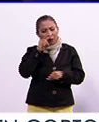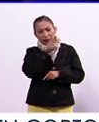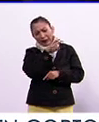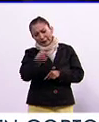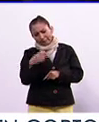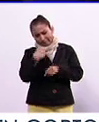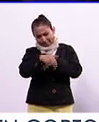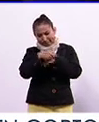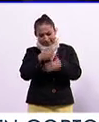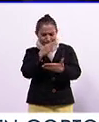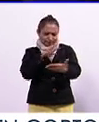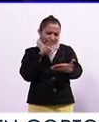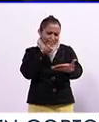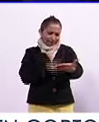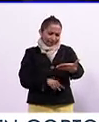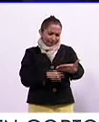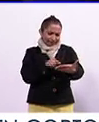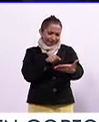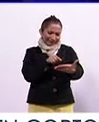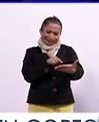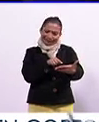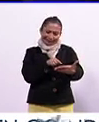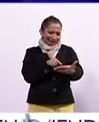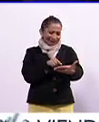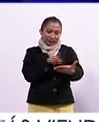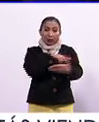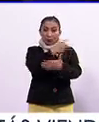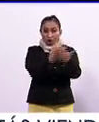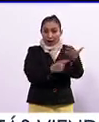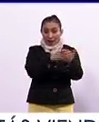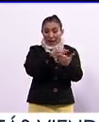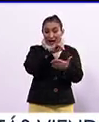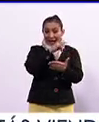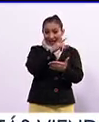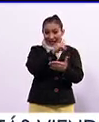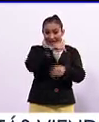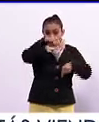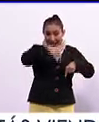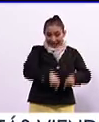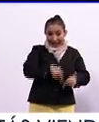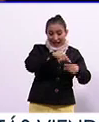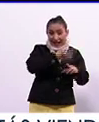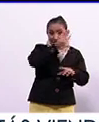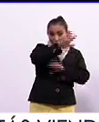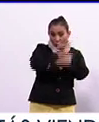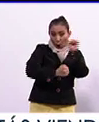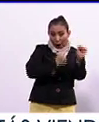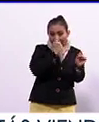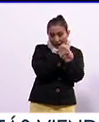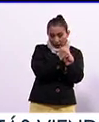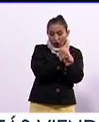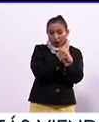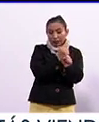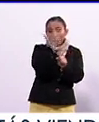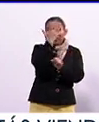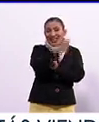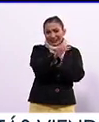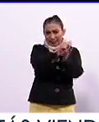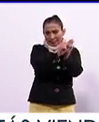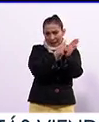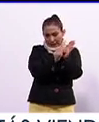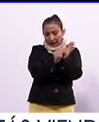las estadísticas que siendo el plan de estudios de ingeniería aquí de 5 años, o sea, 10